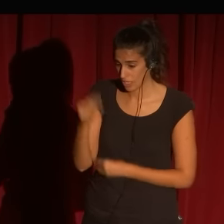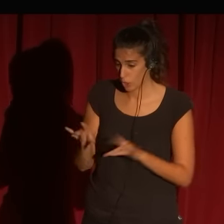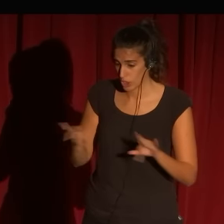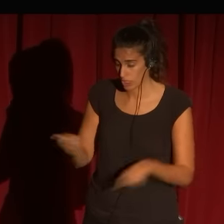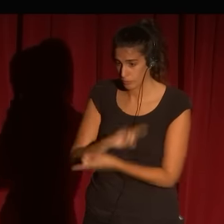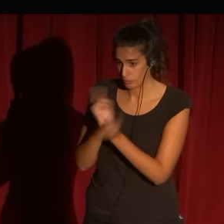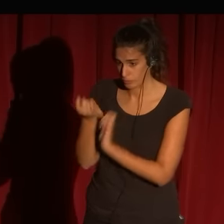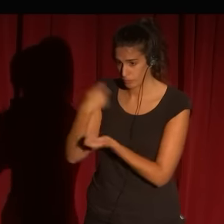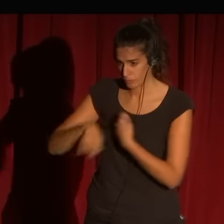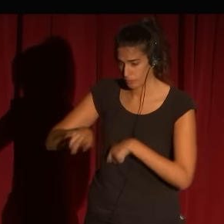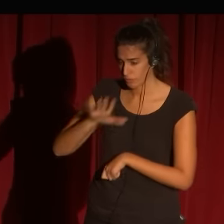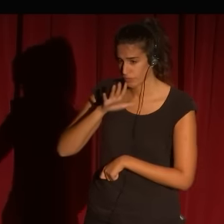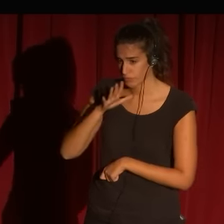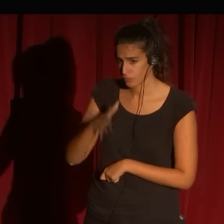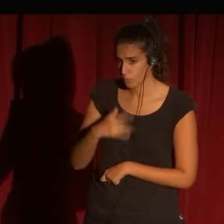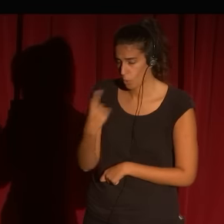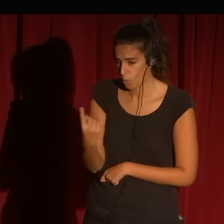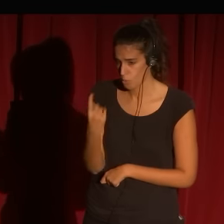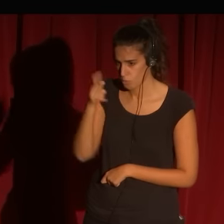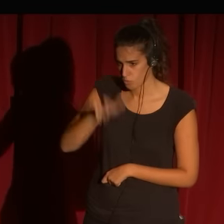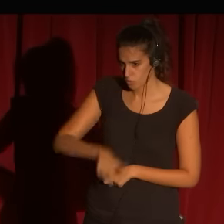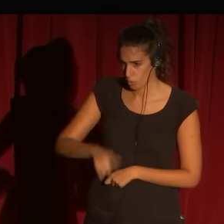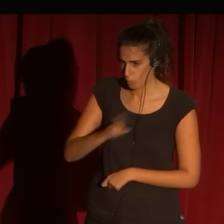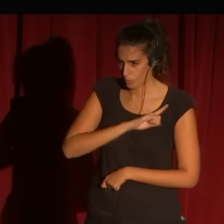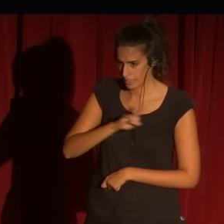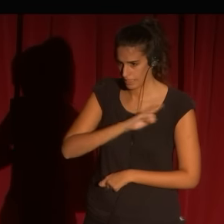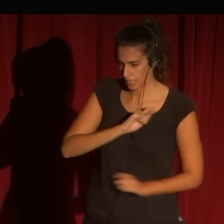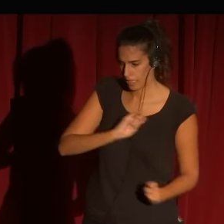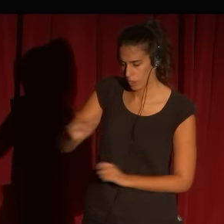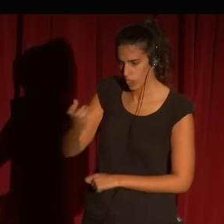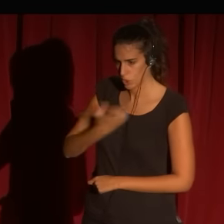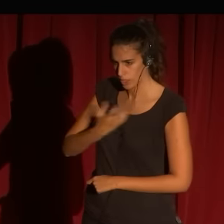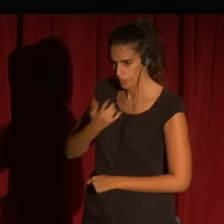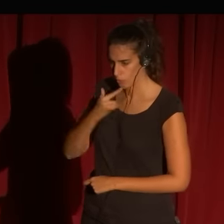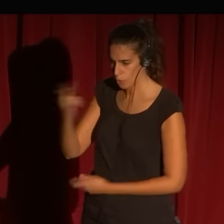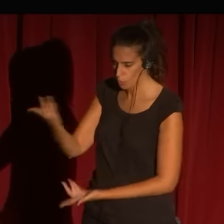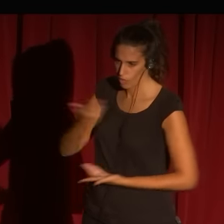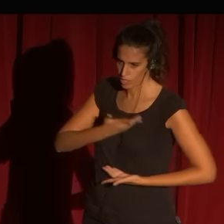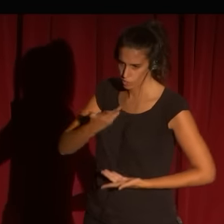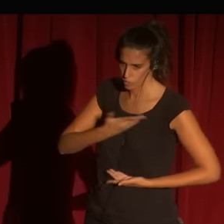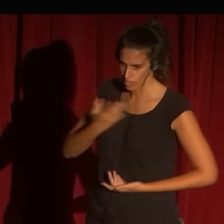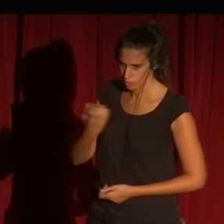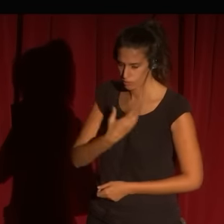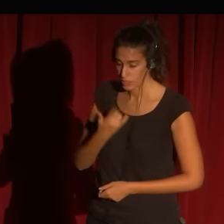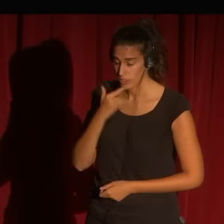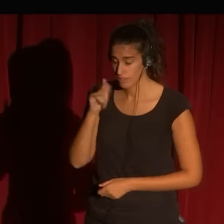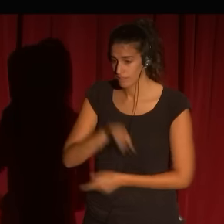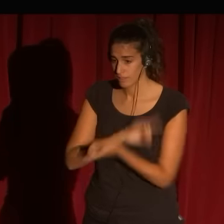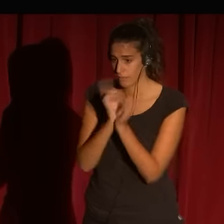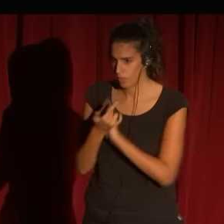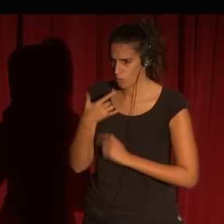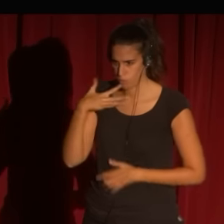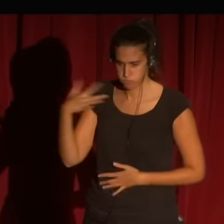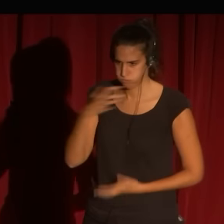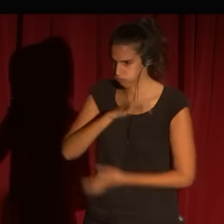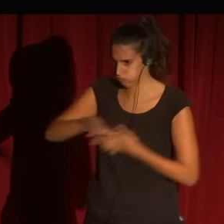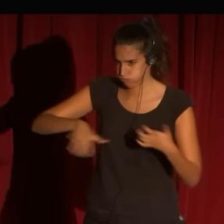terrenos un un terrateniente de amberes le dio terrenos al ayuntamiento a cambio de favores que recibió del ayuntamiento Y eso se convirtió en un escándalo